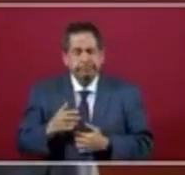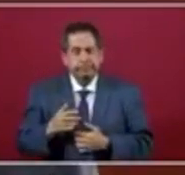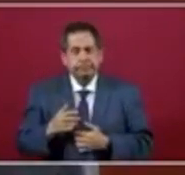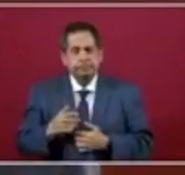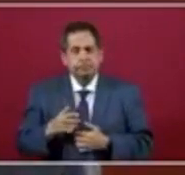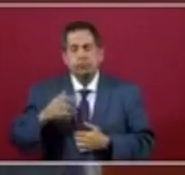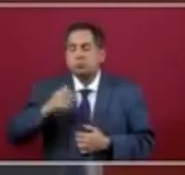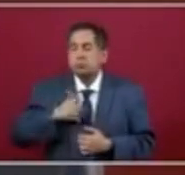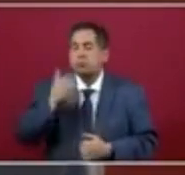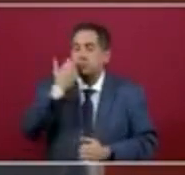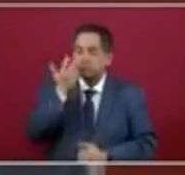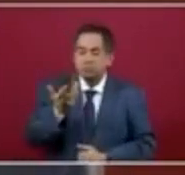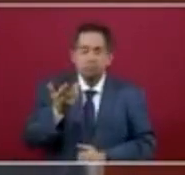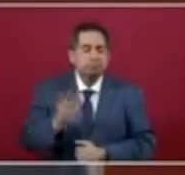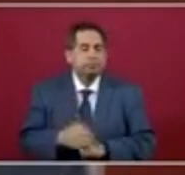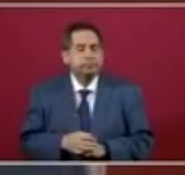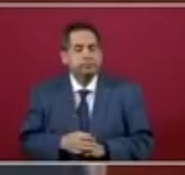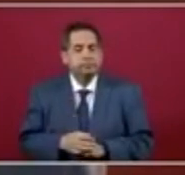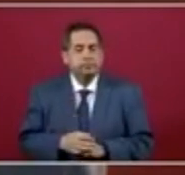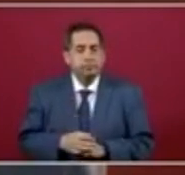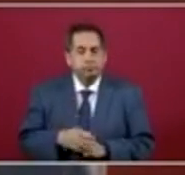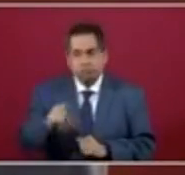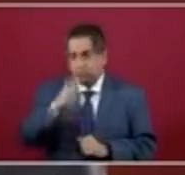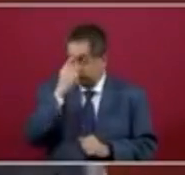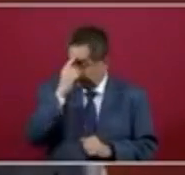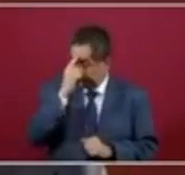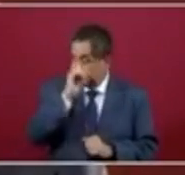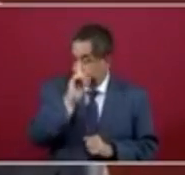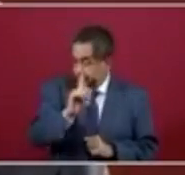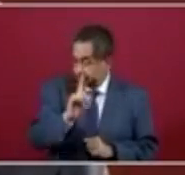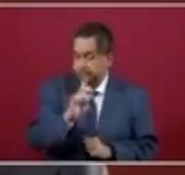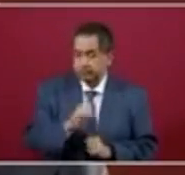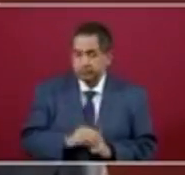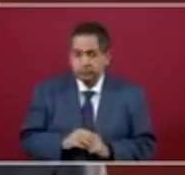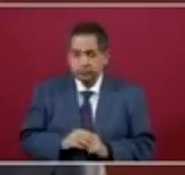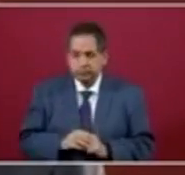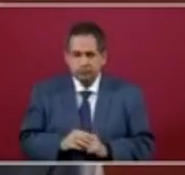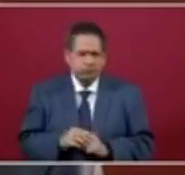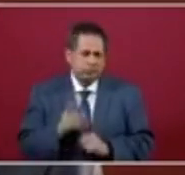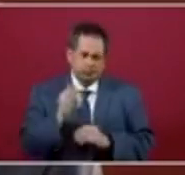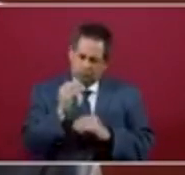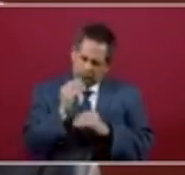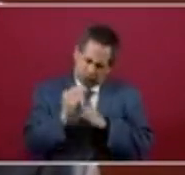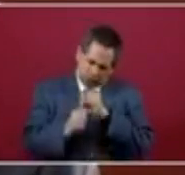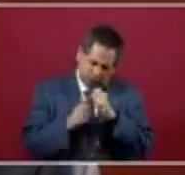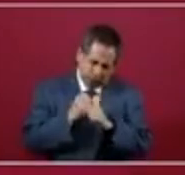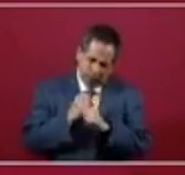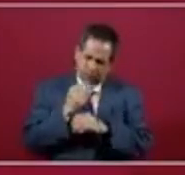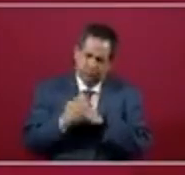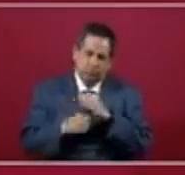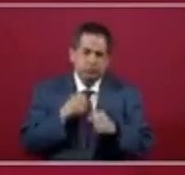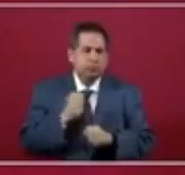Yo quiero que tomen en cuenta que durante muchos años